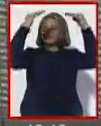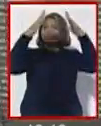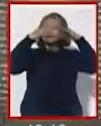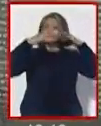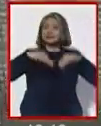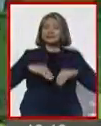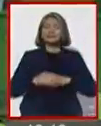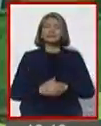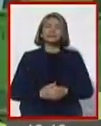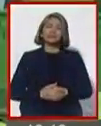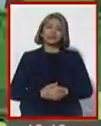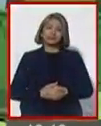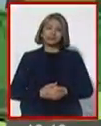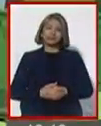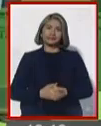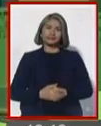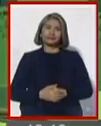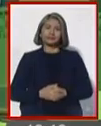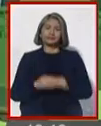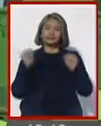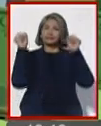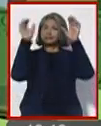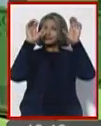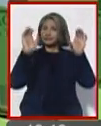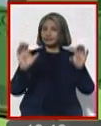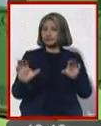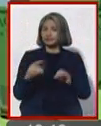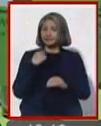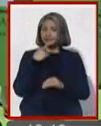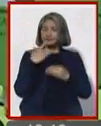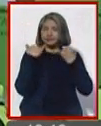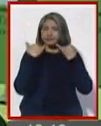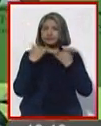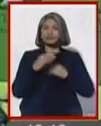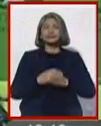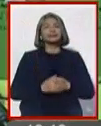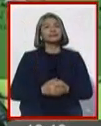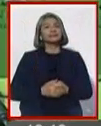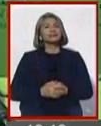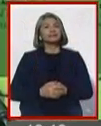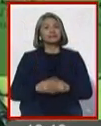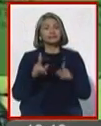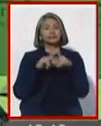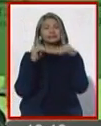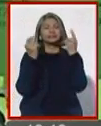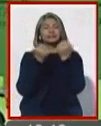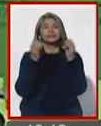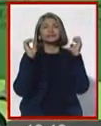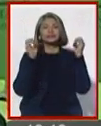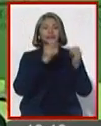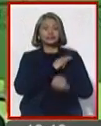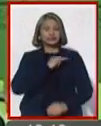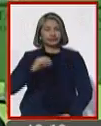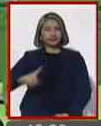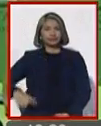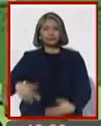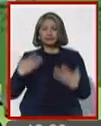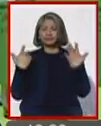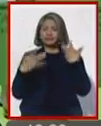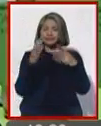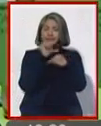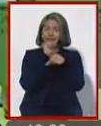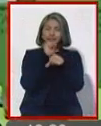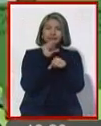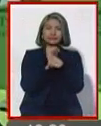techos. Bajo las condiciones climatológicas reportadas por el CENAMI, el Departamento de Emergencia Municipal estuvo